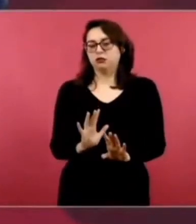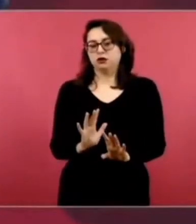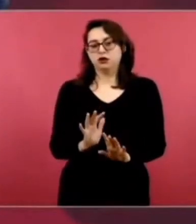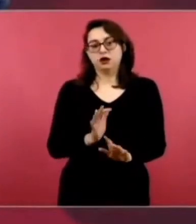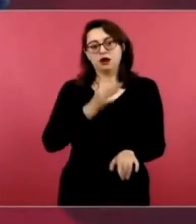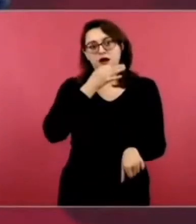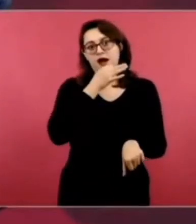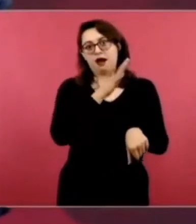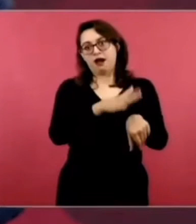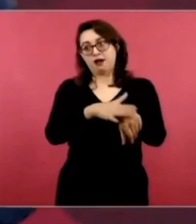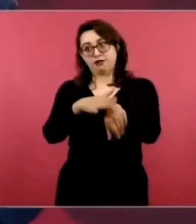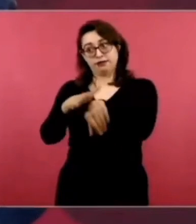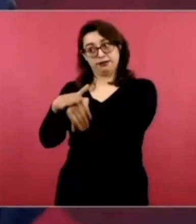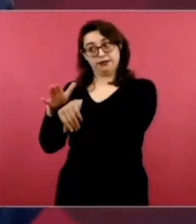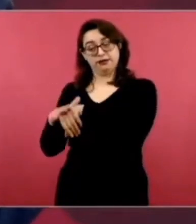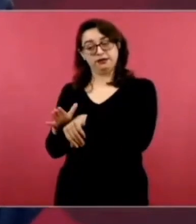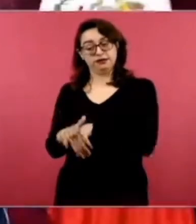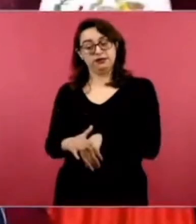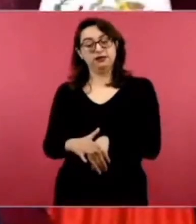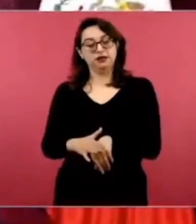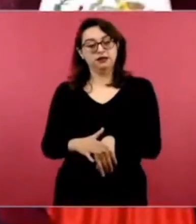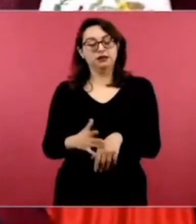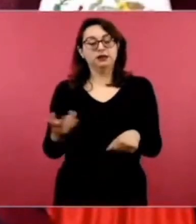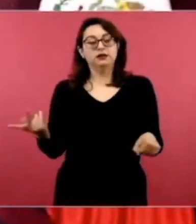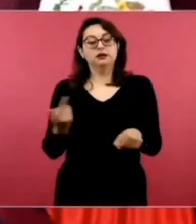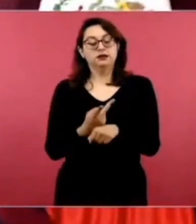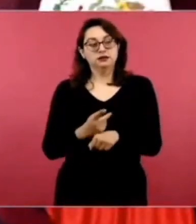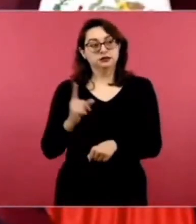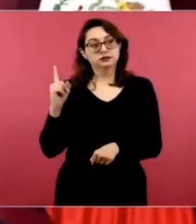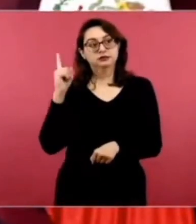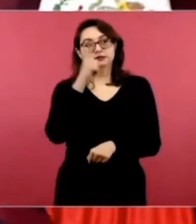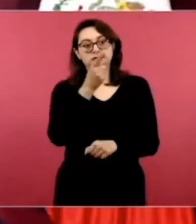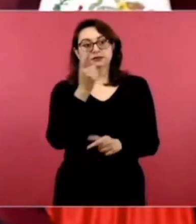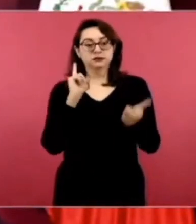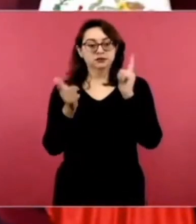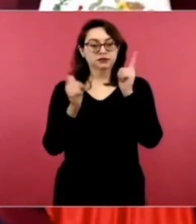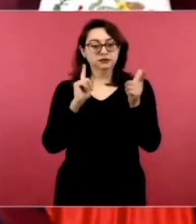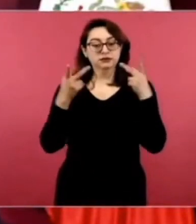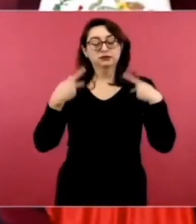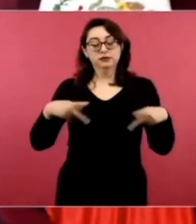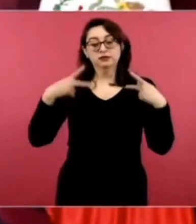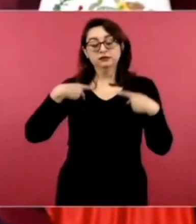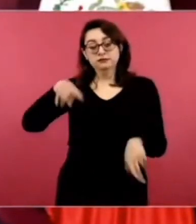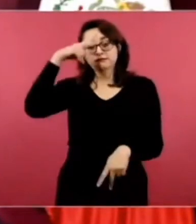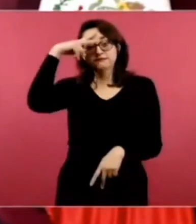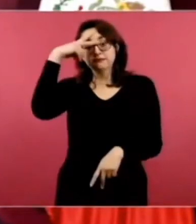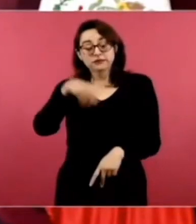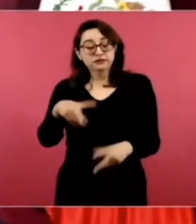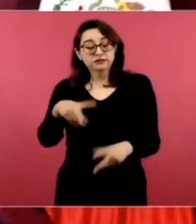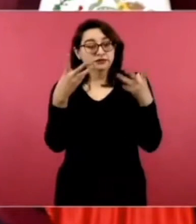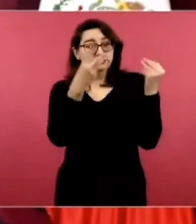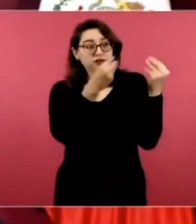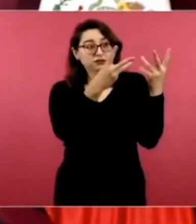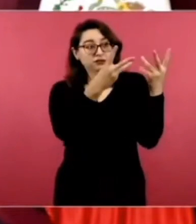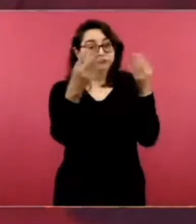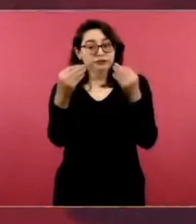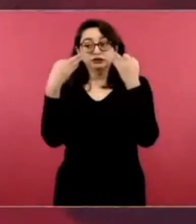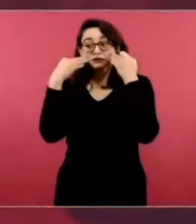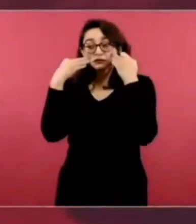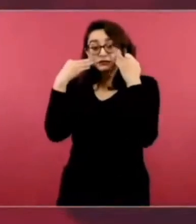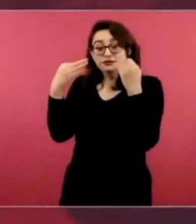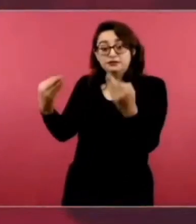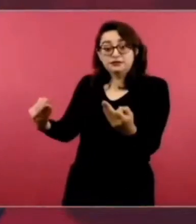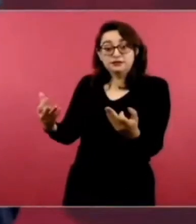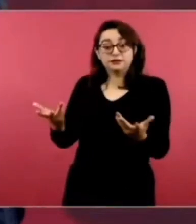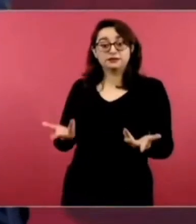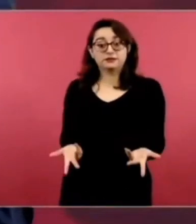Hay muchos en Texas, muchos paisanos nuestros, que pues esto